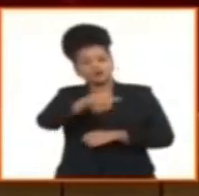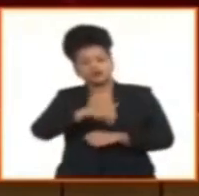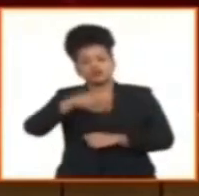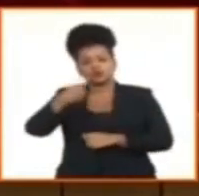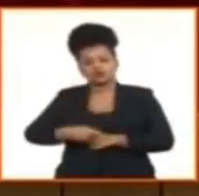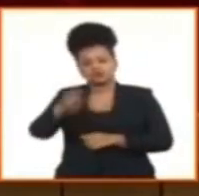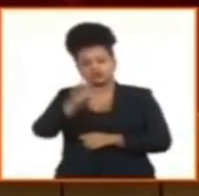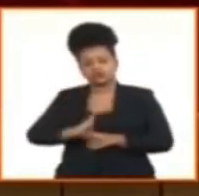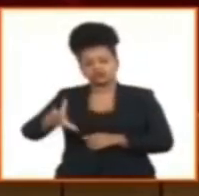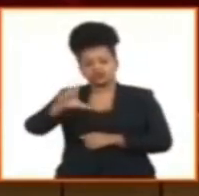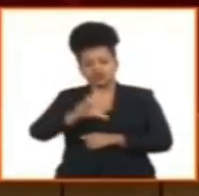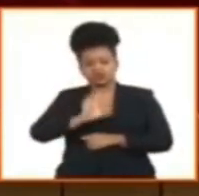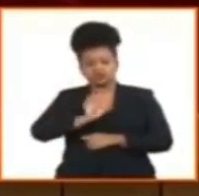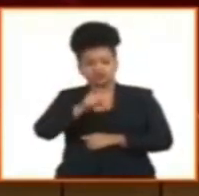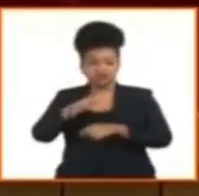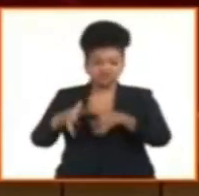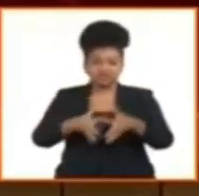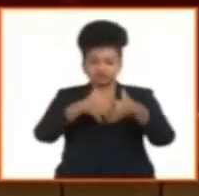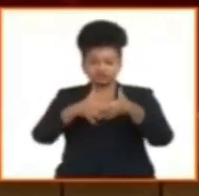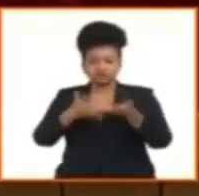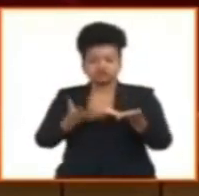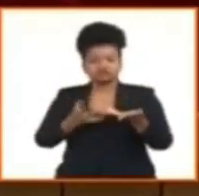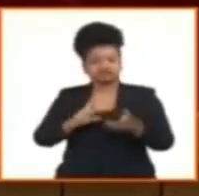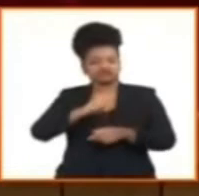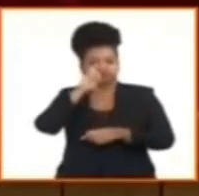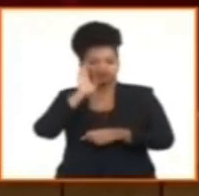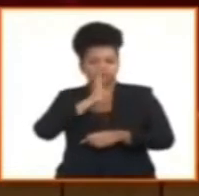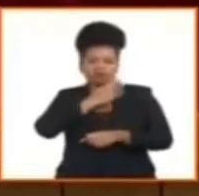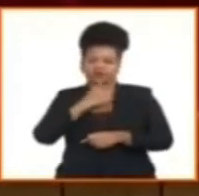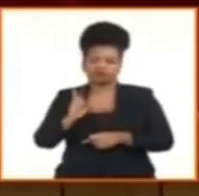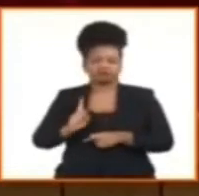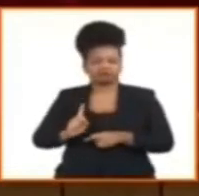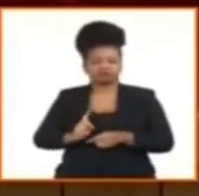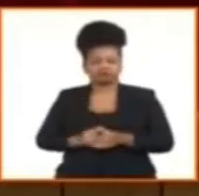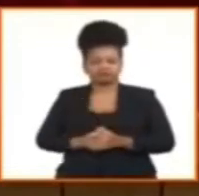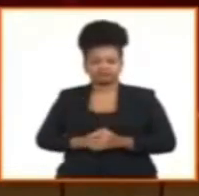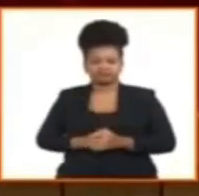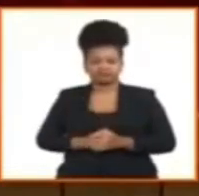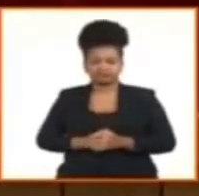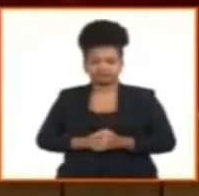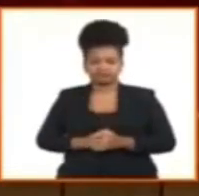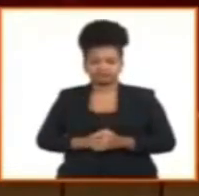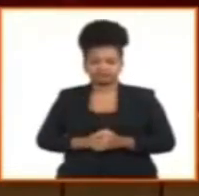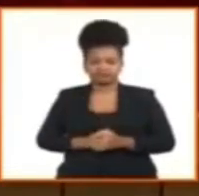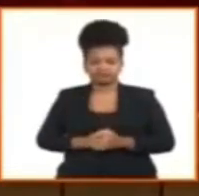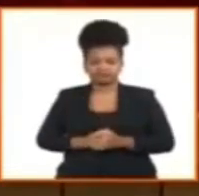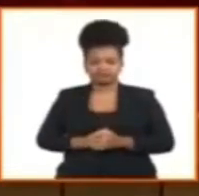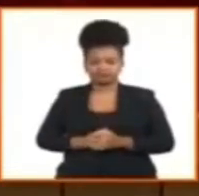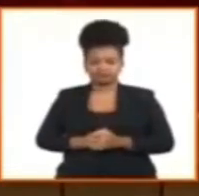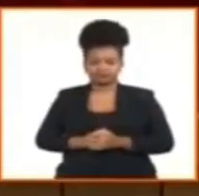no el egoísmo y la opulencia de unos pocos a merced del saqueo de los recursos naturales propios y